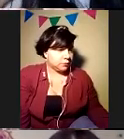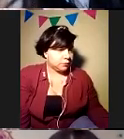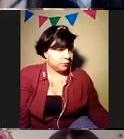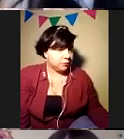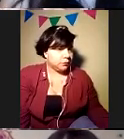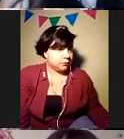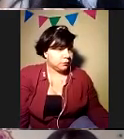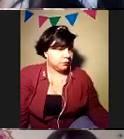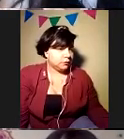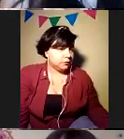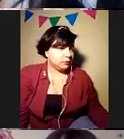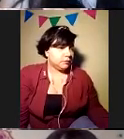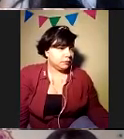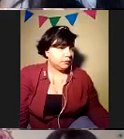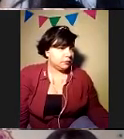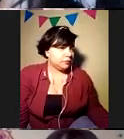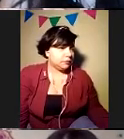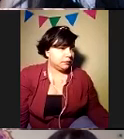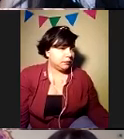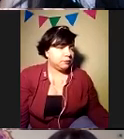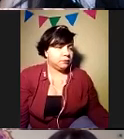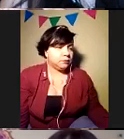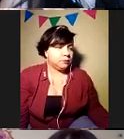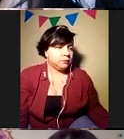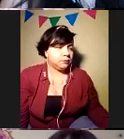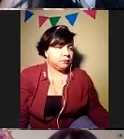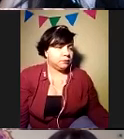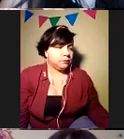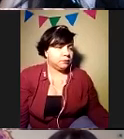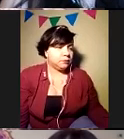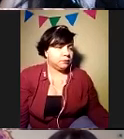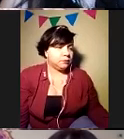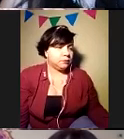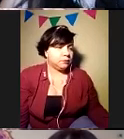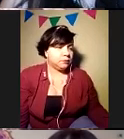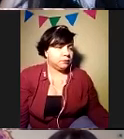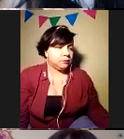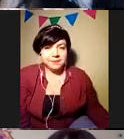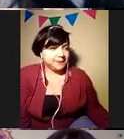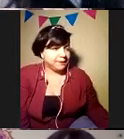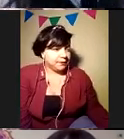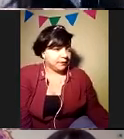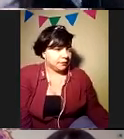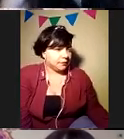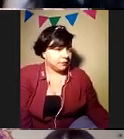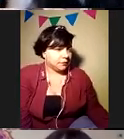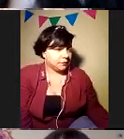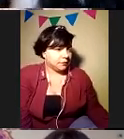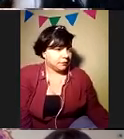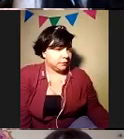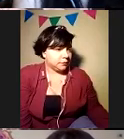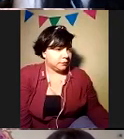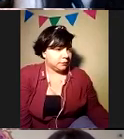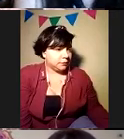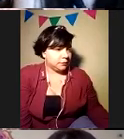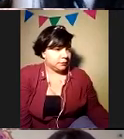plataformas. Y aprovecho de invitarles también a seguir nuestras redes sociales para enterarse de las actividades que Biblioteca Viva tiene para